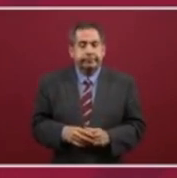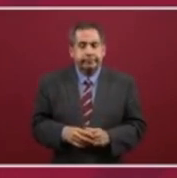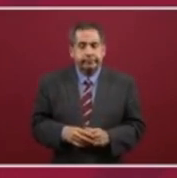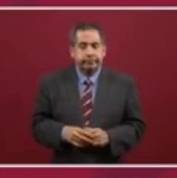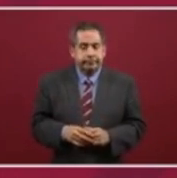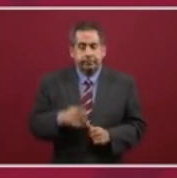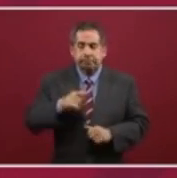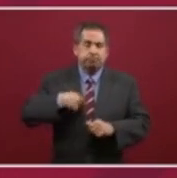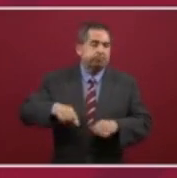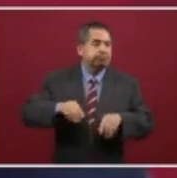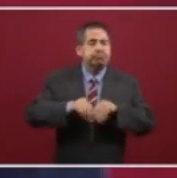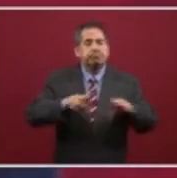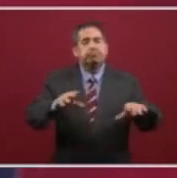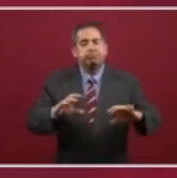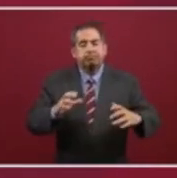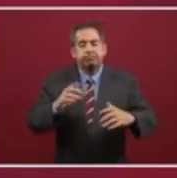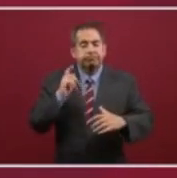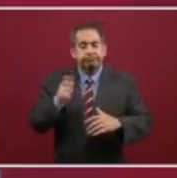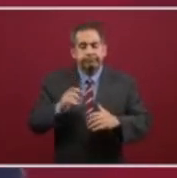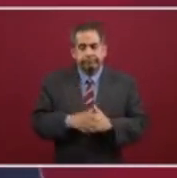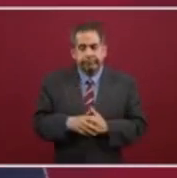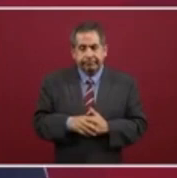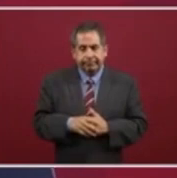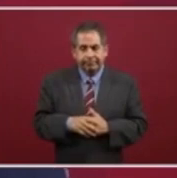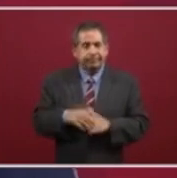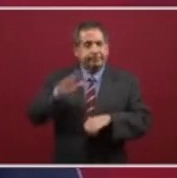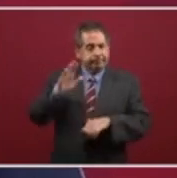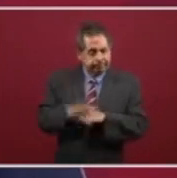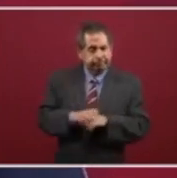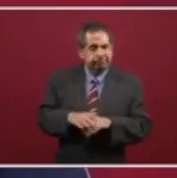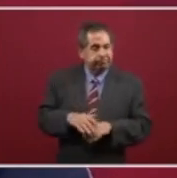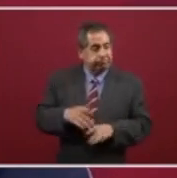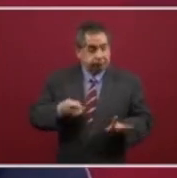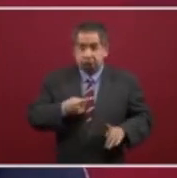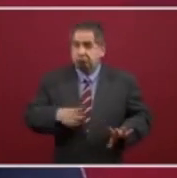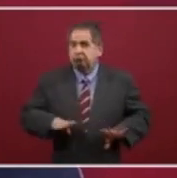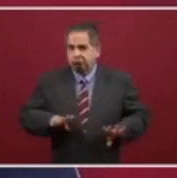dar a conocer más beneficios,